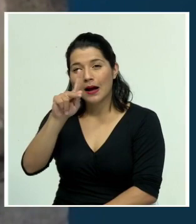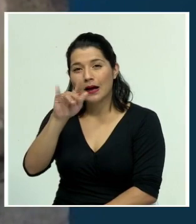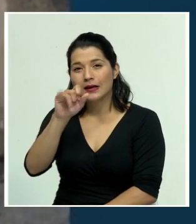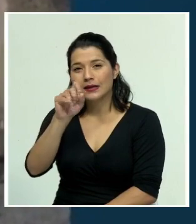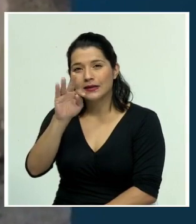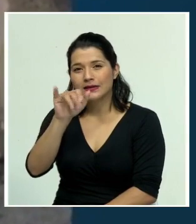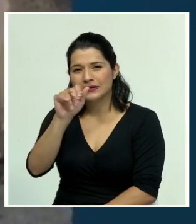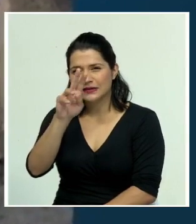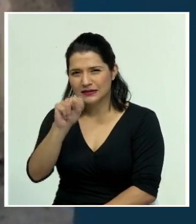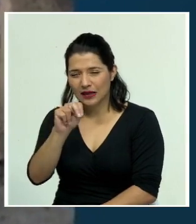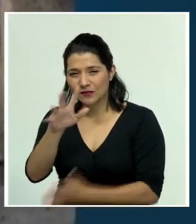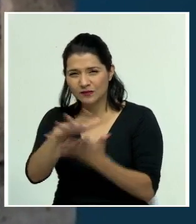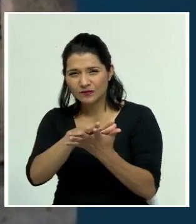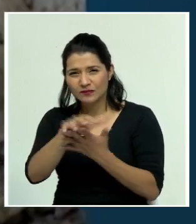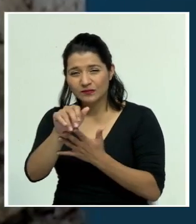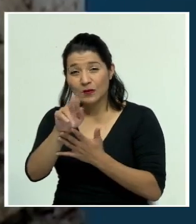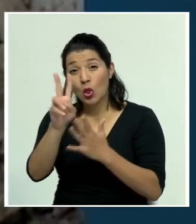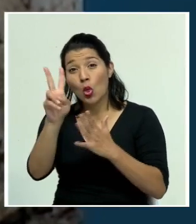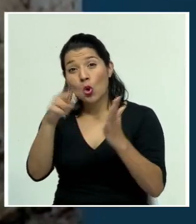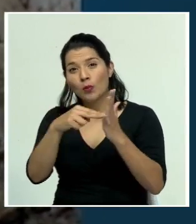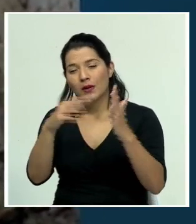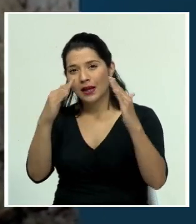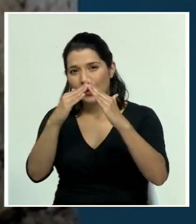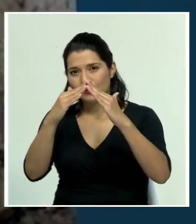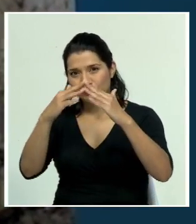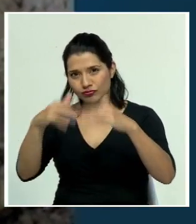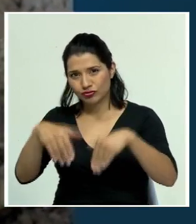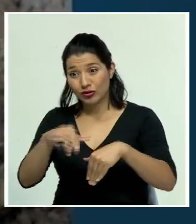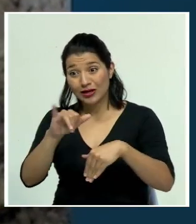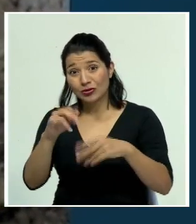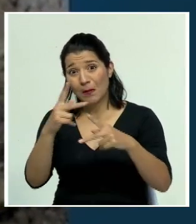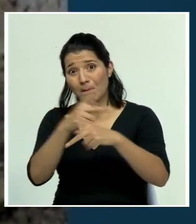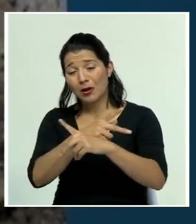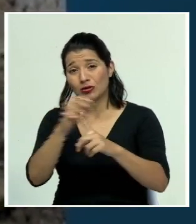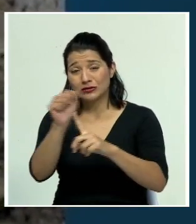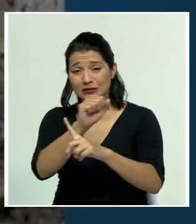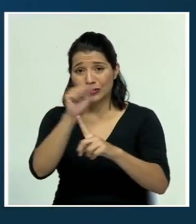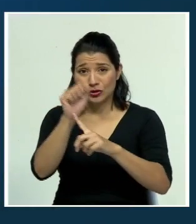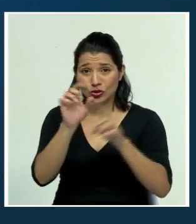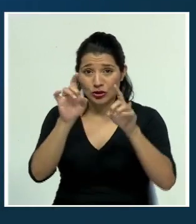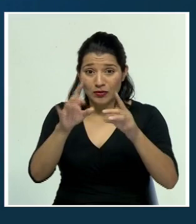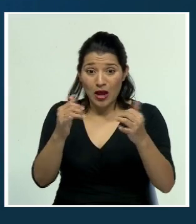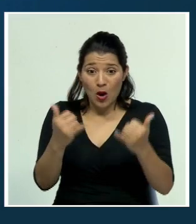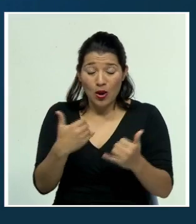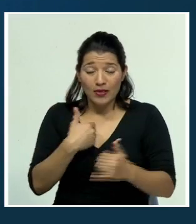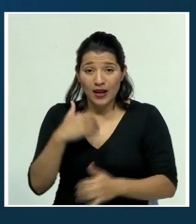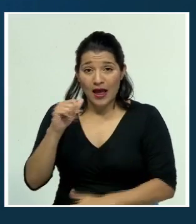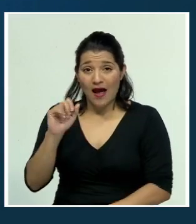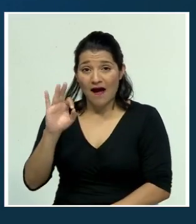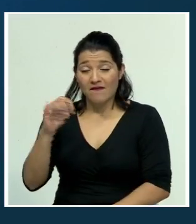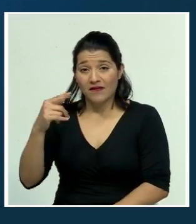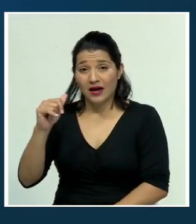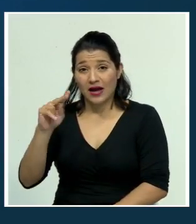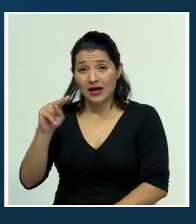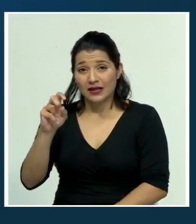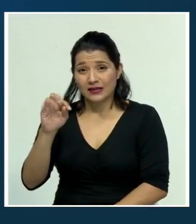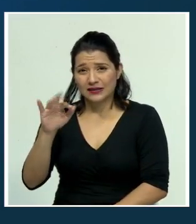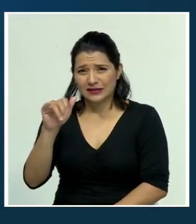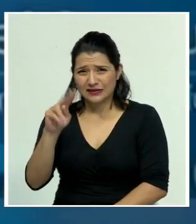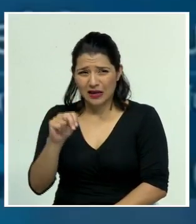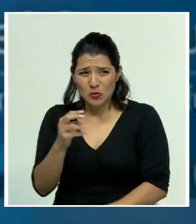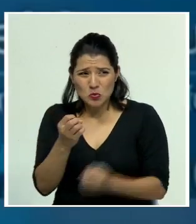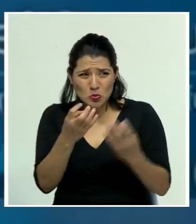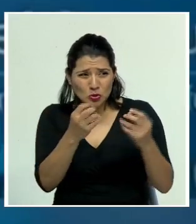destruido unas 2.000 viviendas. Este drama no hace más que empeorar la situación catastrófica que vive Afganistán, con una hambruna que afecta a millones